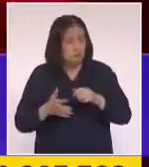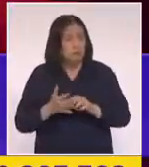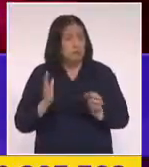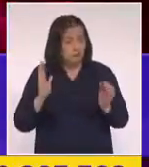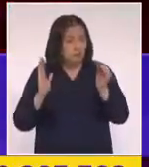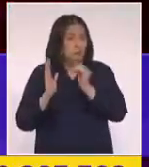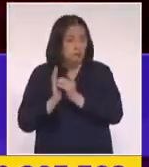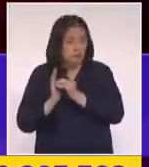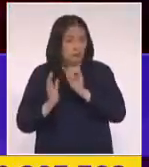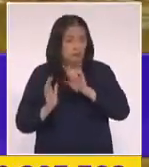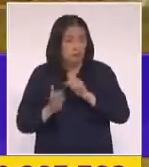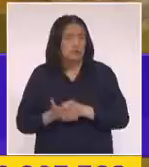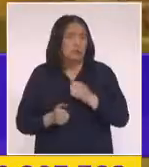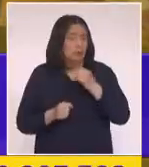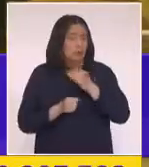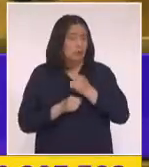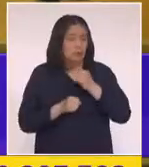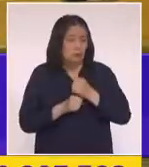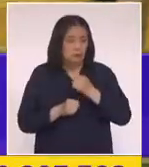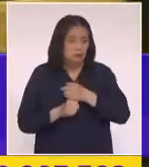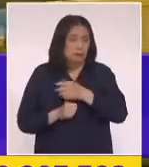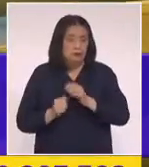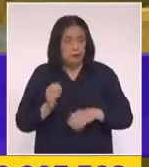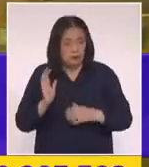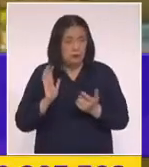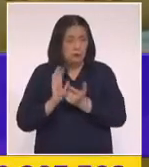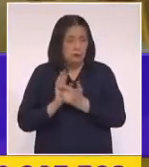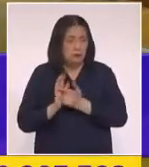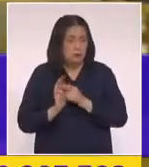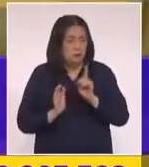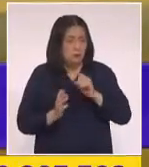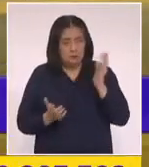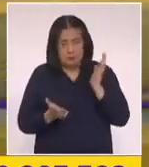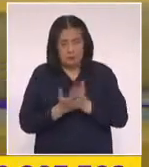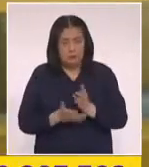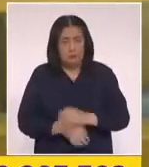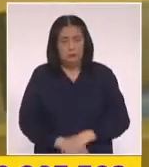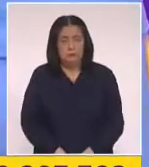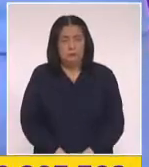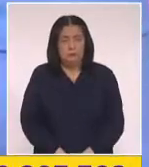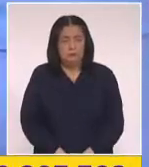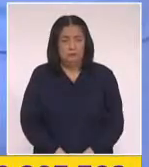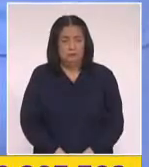correcta a sus laboradores y así evitar sanciones económicas.